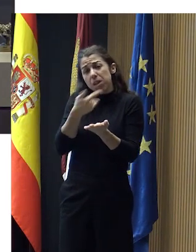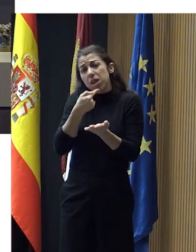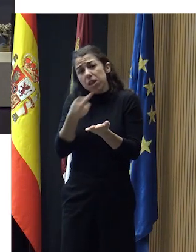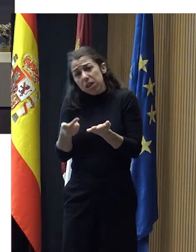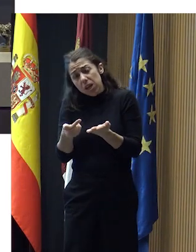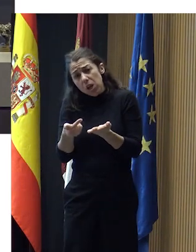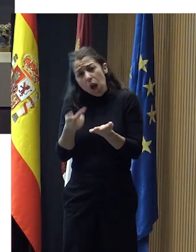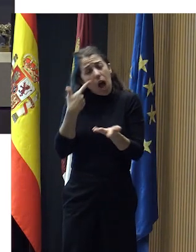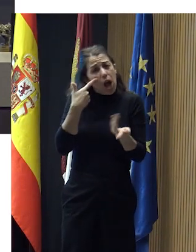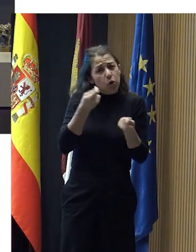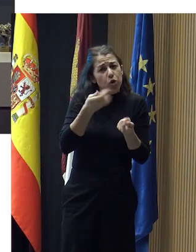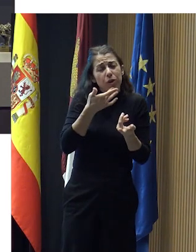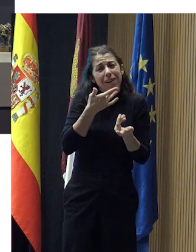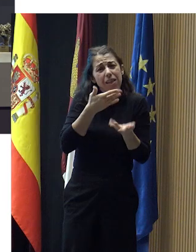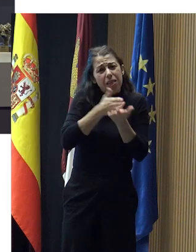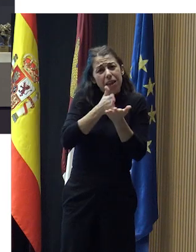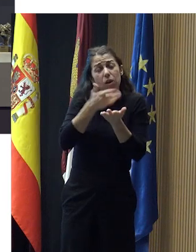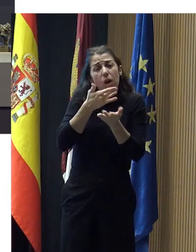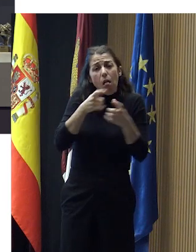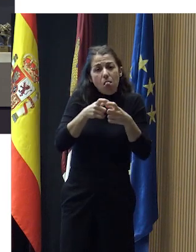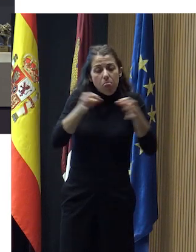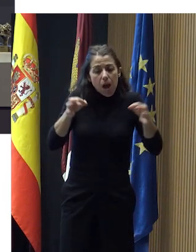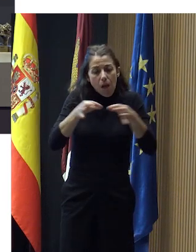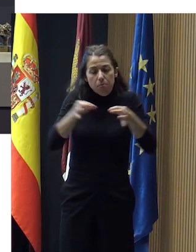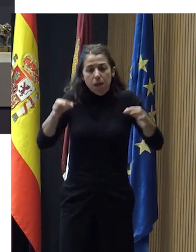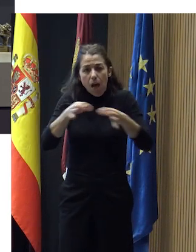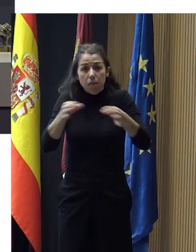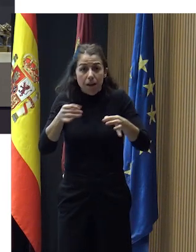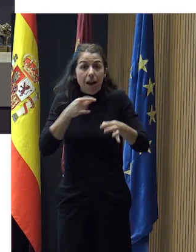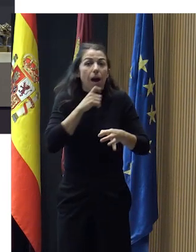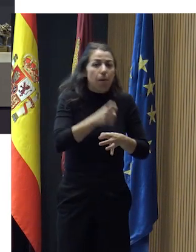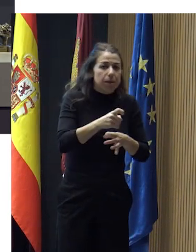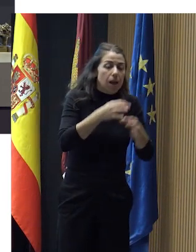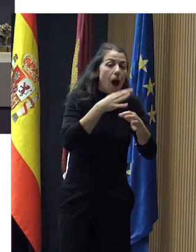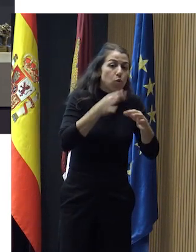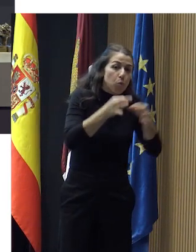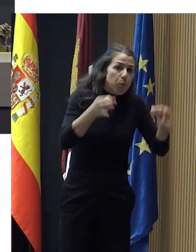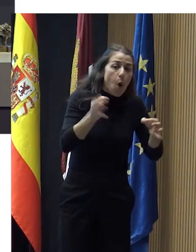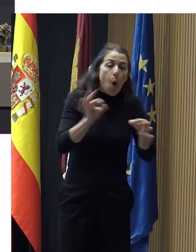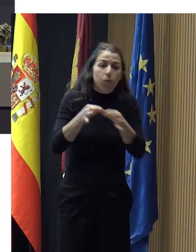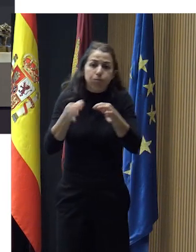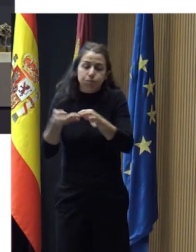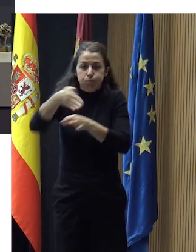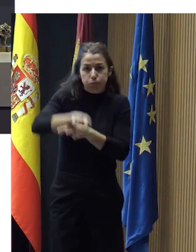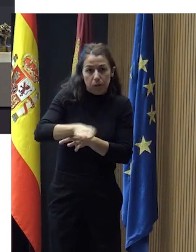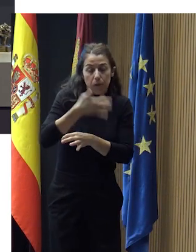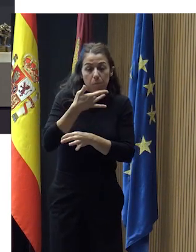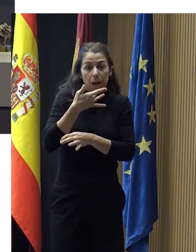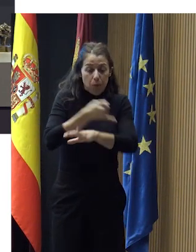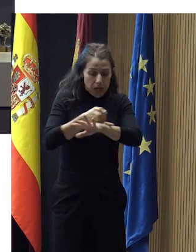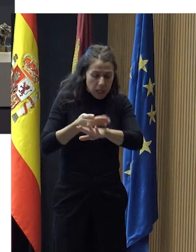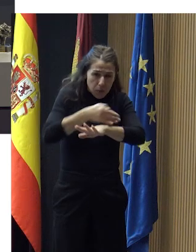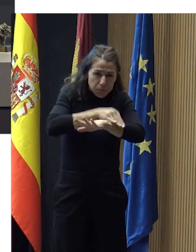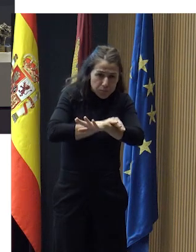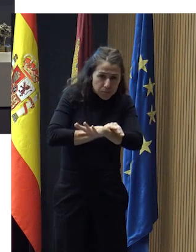obedeciendo las señales de control de nuestro cuerpo que les va a decir cuándo dividirse y cuándo deben morir, para regenerar tejidos, para cerrar una cicatriz,